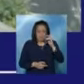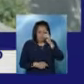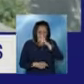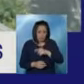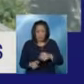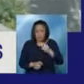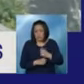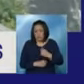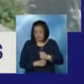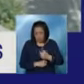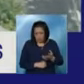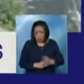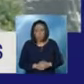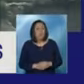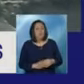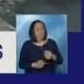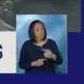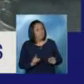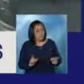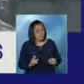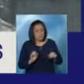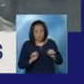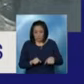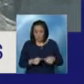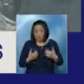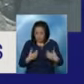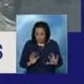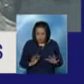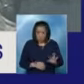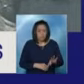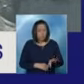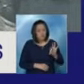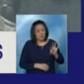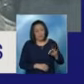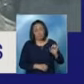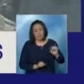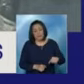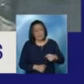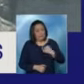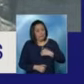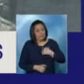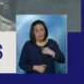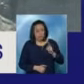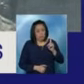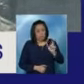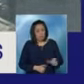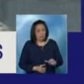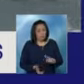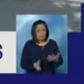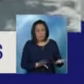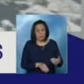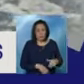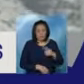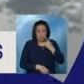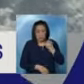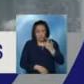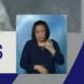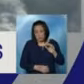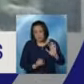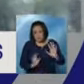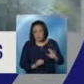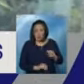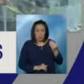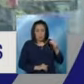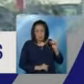dificultando el trabajo. Sin embargo, ya hemos encontrado lamentablemente una persona fallecida de sexo masculino, al parecer un joven.